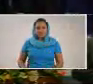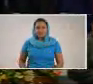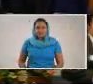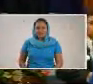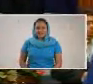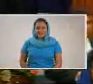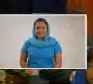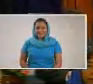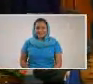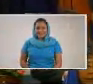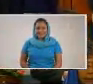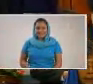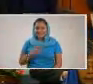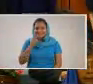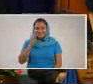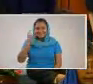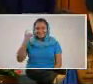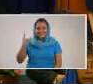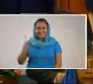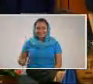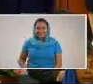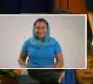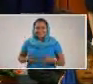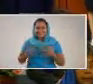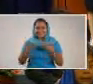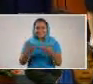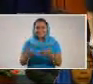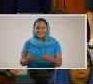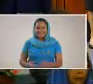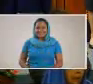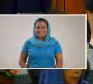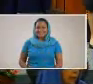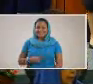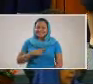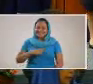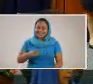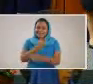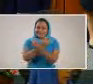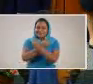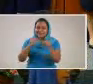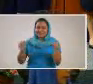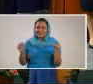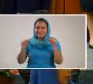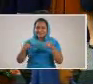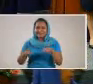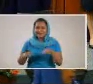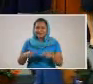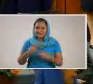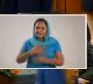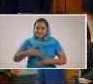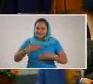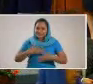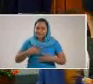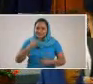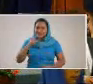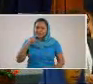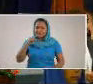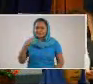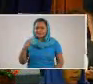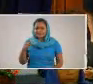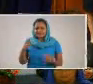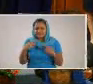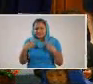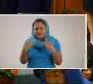da para que nosotros seamos salvos y que podamos disfrutar una comunión personal,